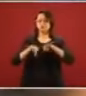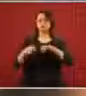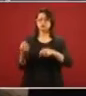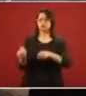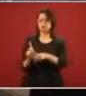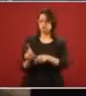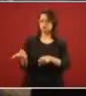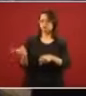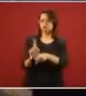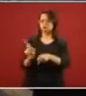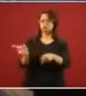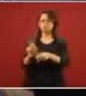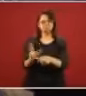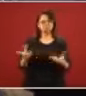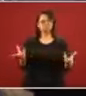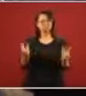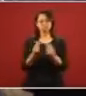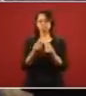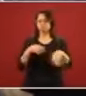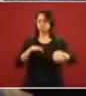días. Y